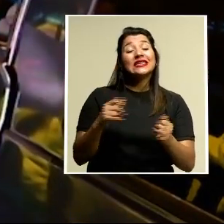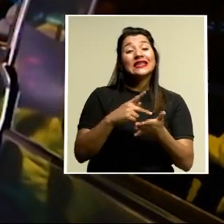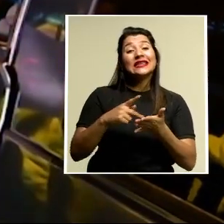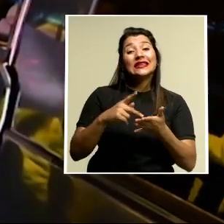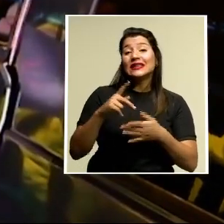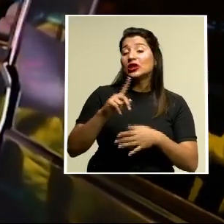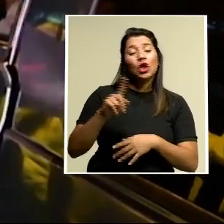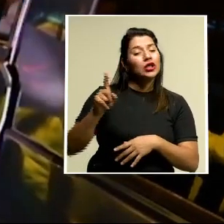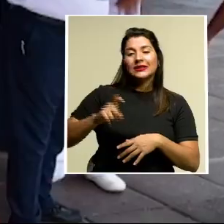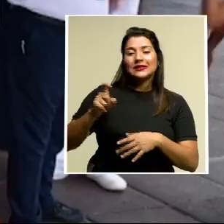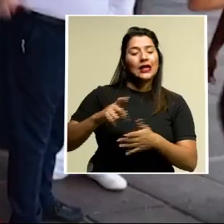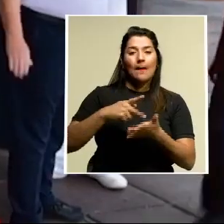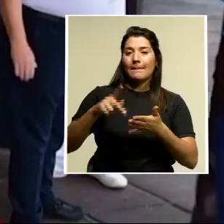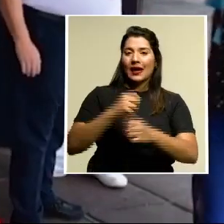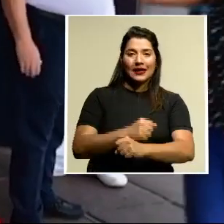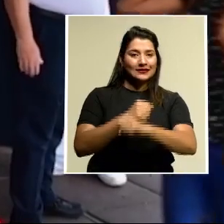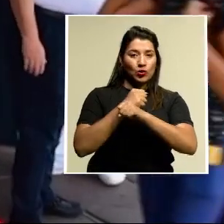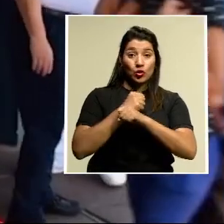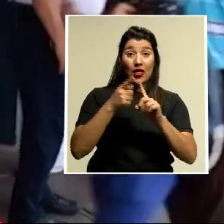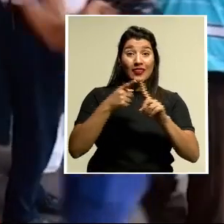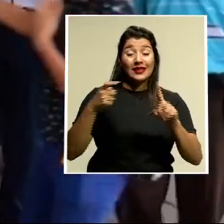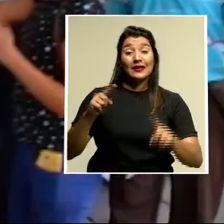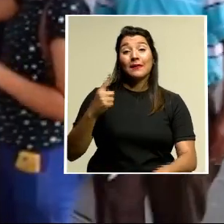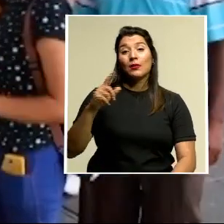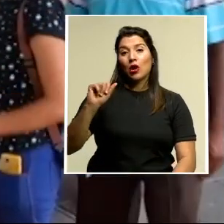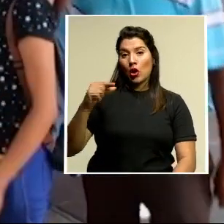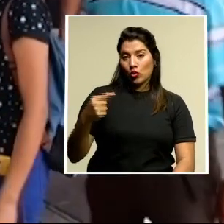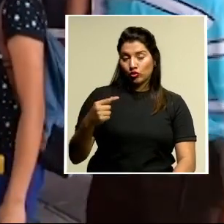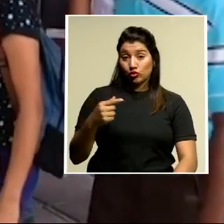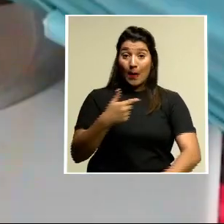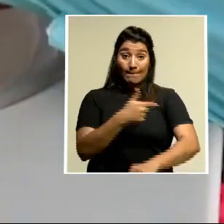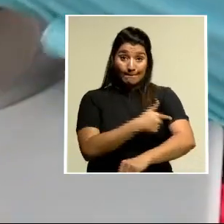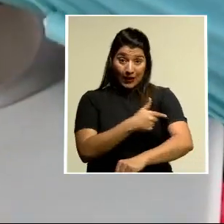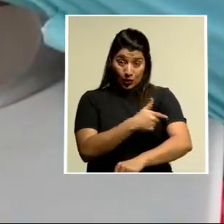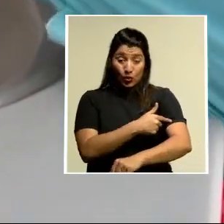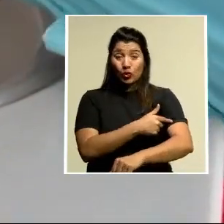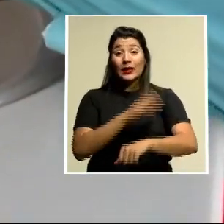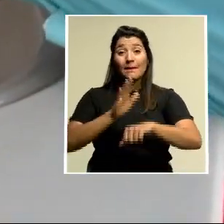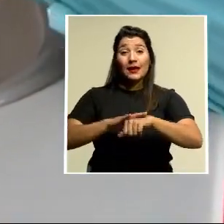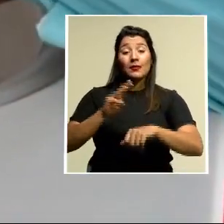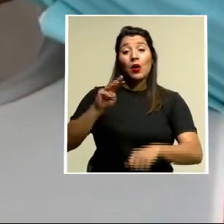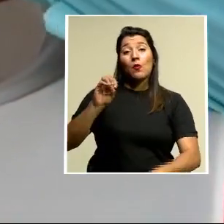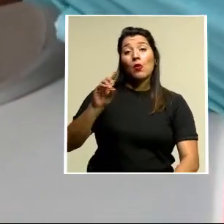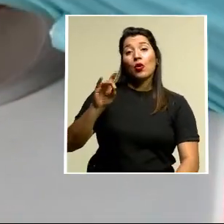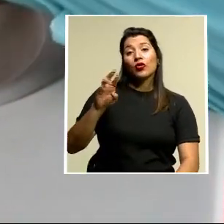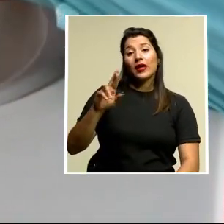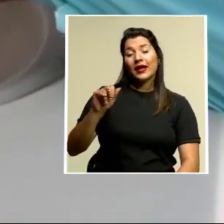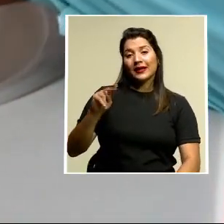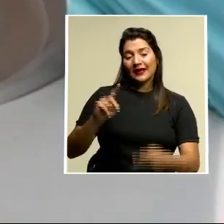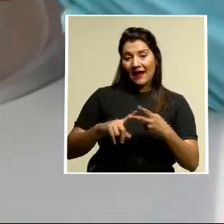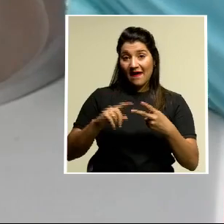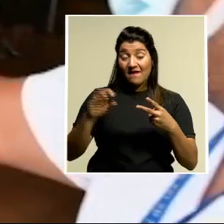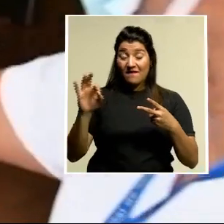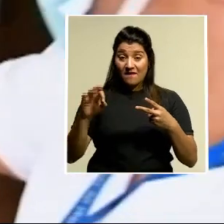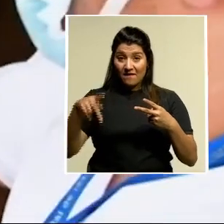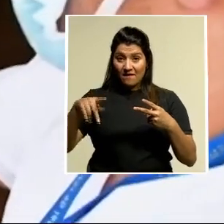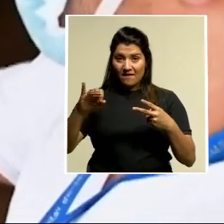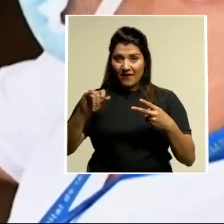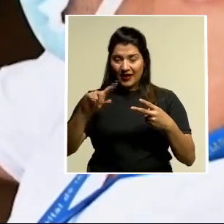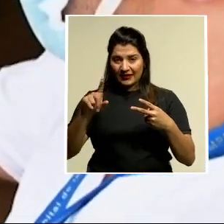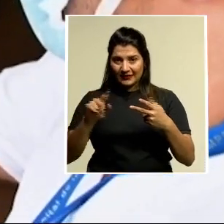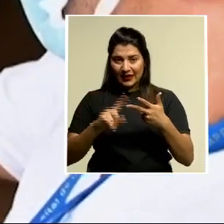asumiendo de que de cada 100 personas estaríamos generando nuevos contagios en aproximadamente